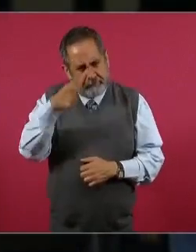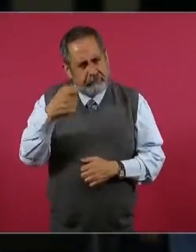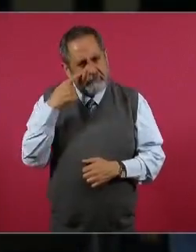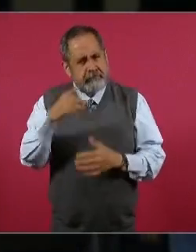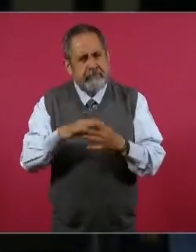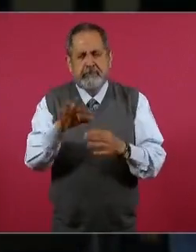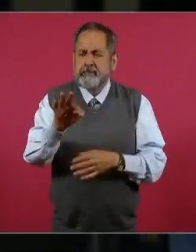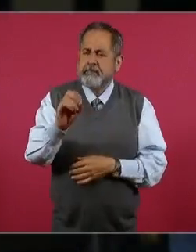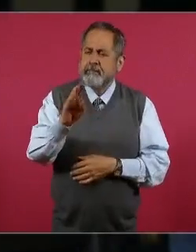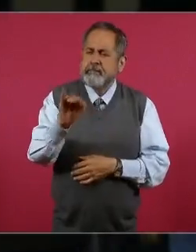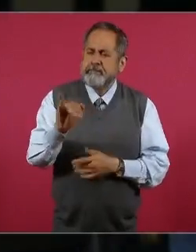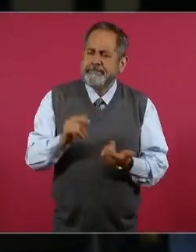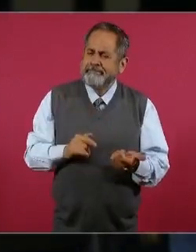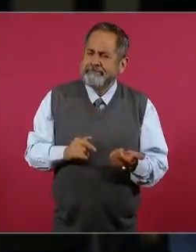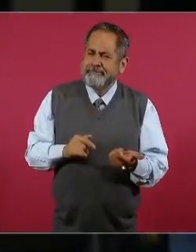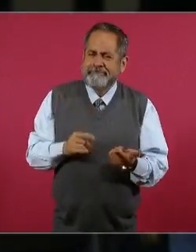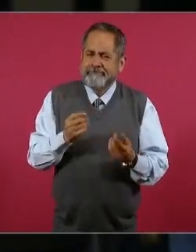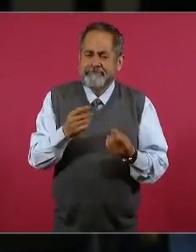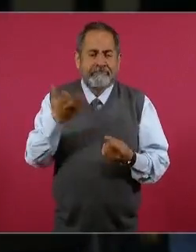el FORI, porque tenía